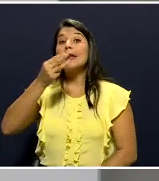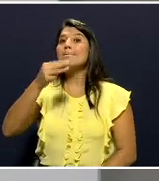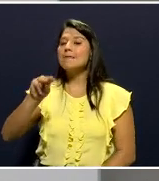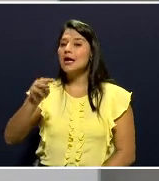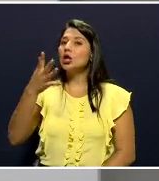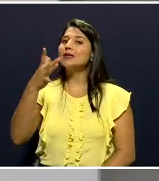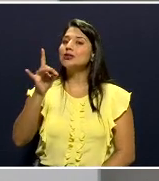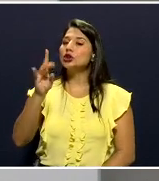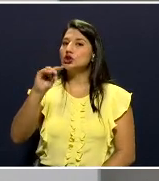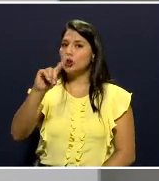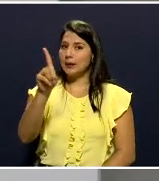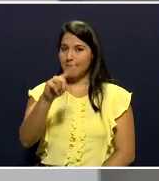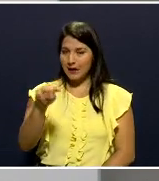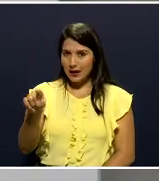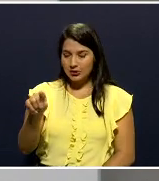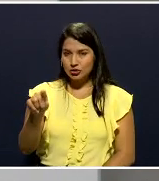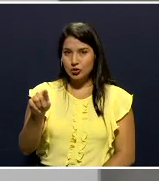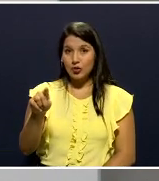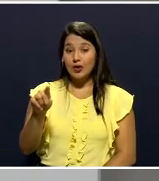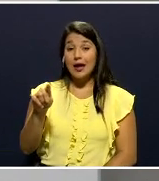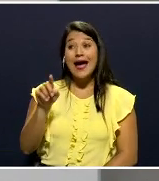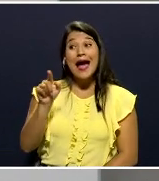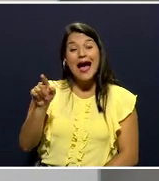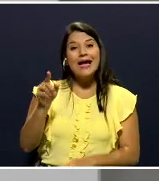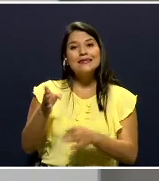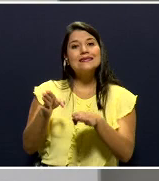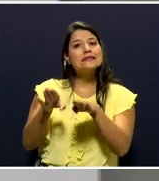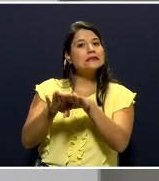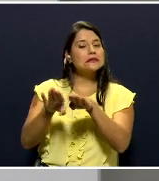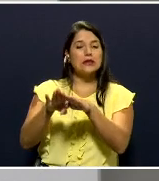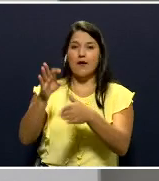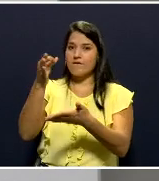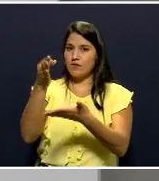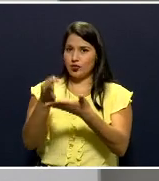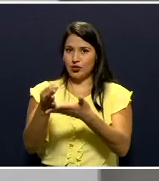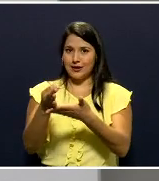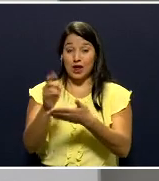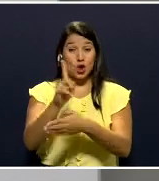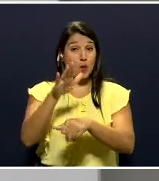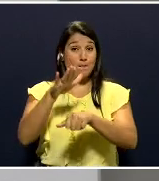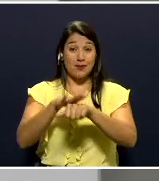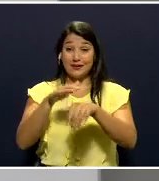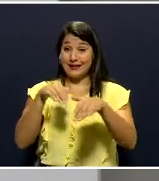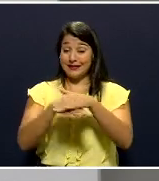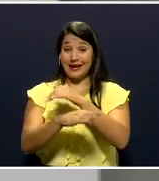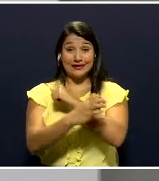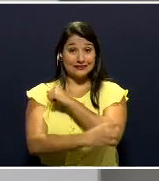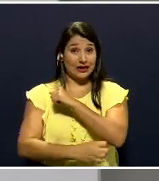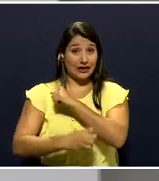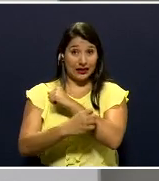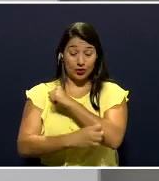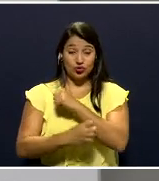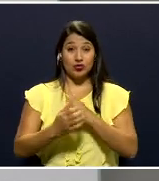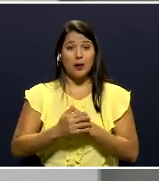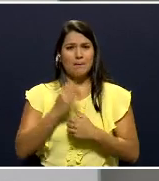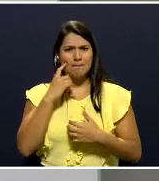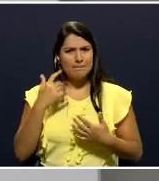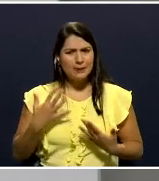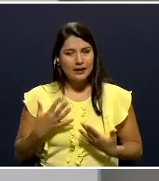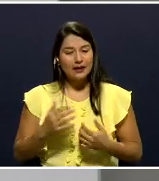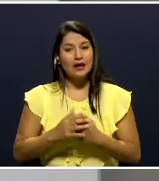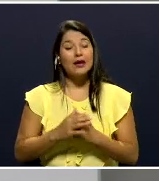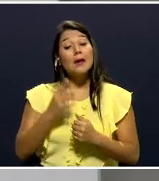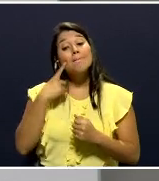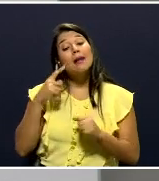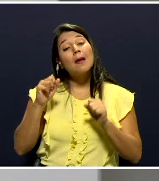miércoles 18 de marzo, momento en que se cierren las fronteras a los extranjeros. Esto con la finalidad